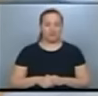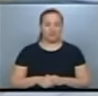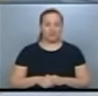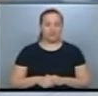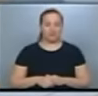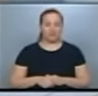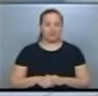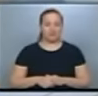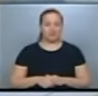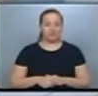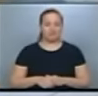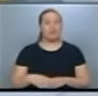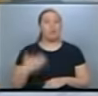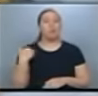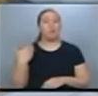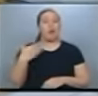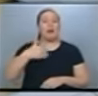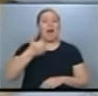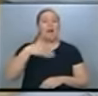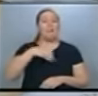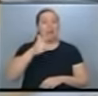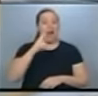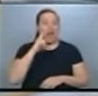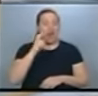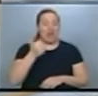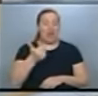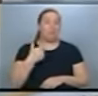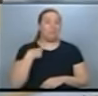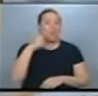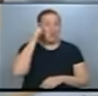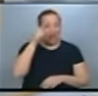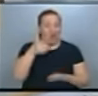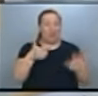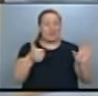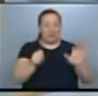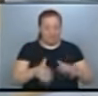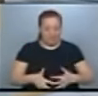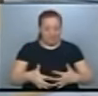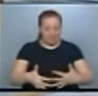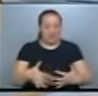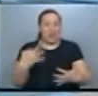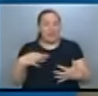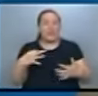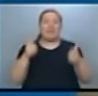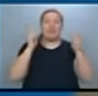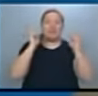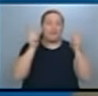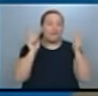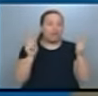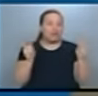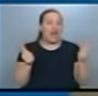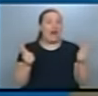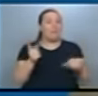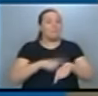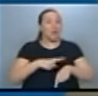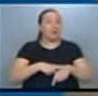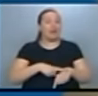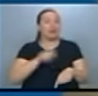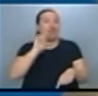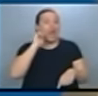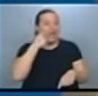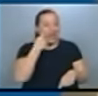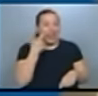Bueno, pobre Amalia, ¿no? Amalia Granata, porque me imagino que en sus 6 meses de embarazo lo que tiene que estar haciendo es disfrutar de ese momento